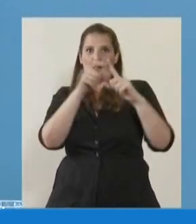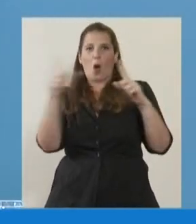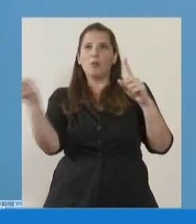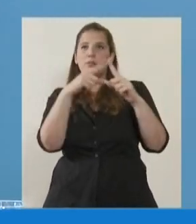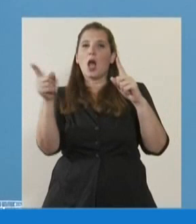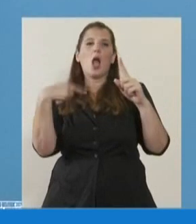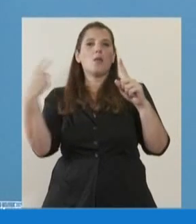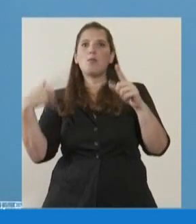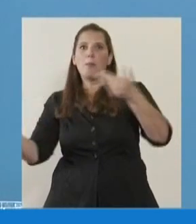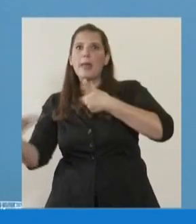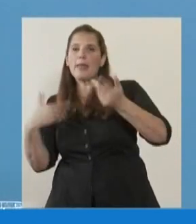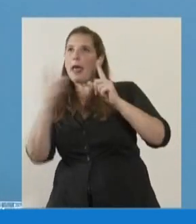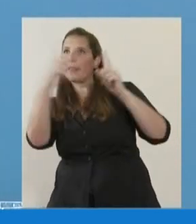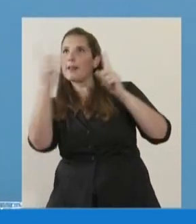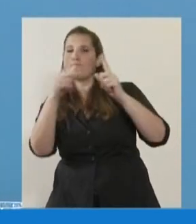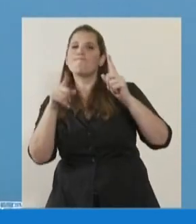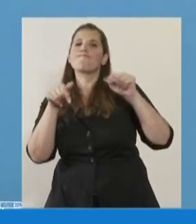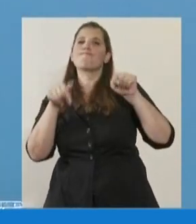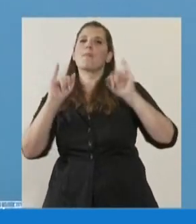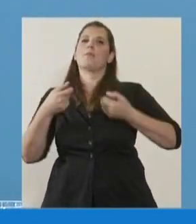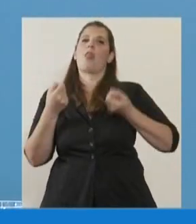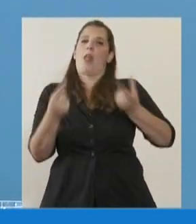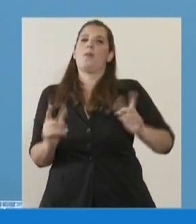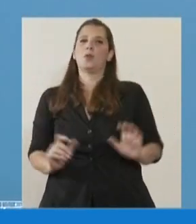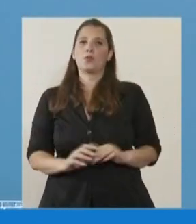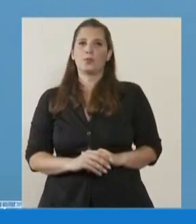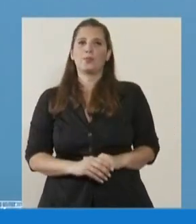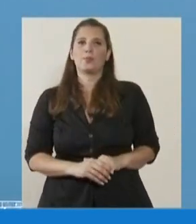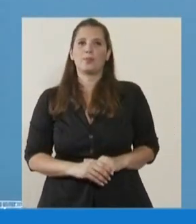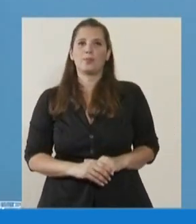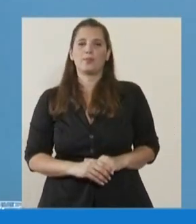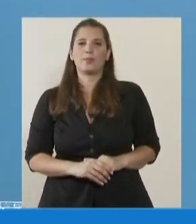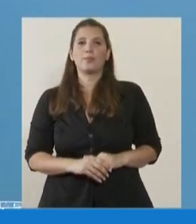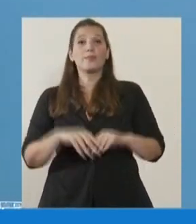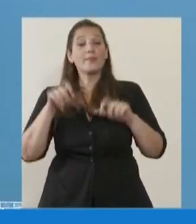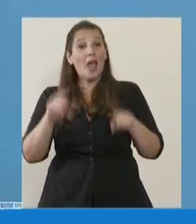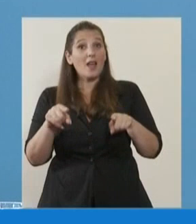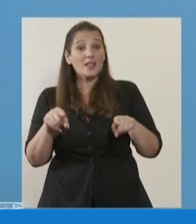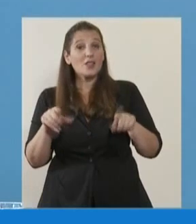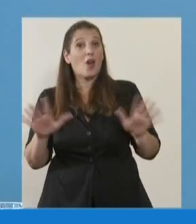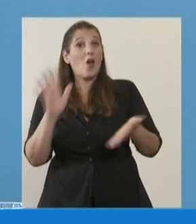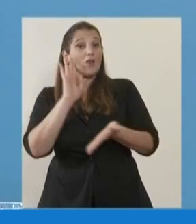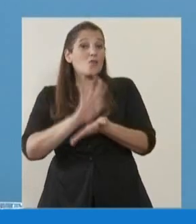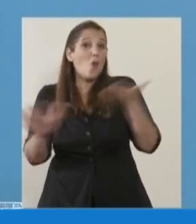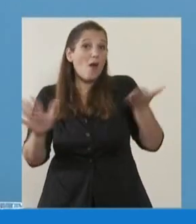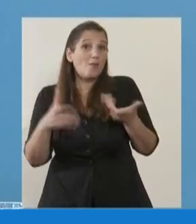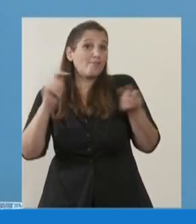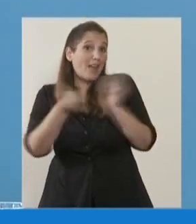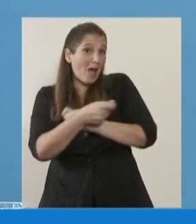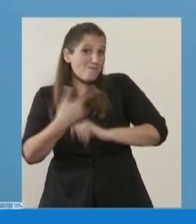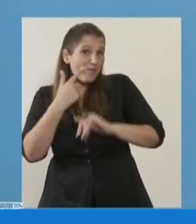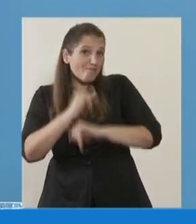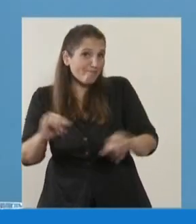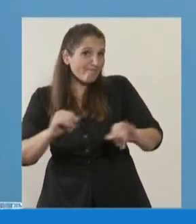ruta solicitada y que creemos que va a dar buenos resultados. ¿Sí? Estos son los cambios,